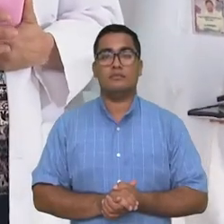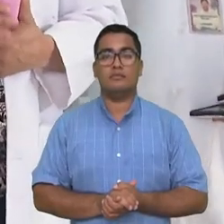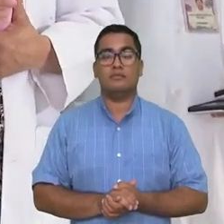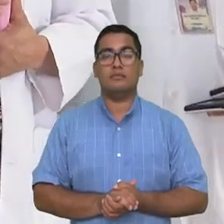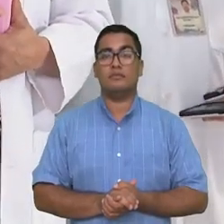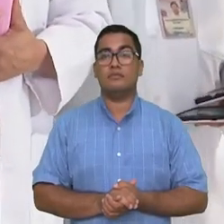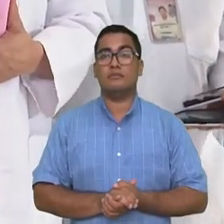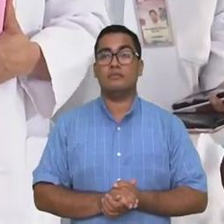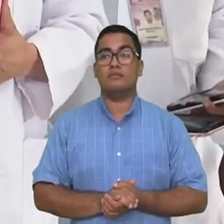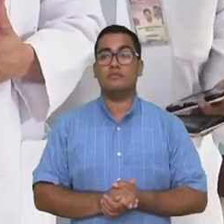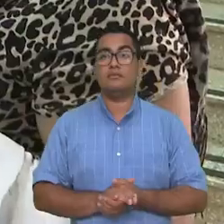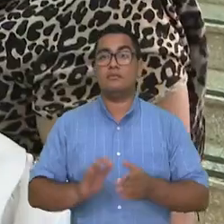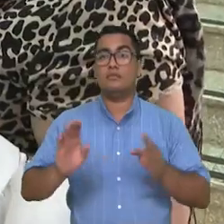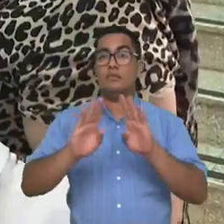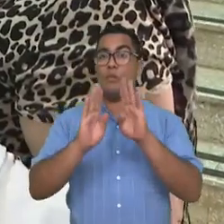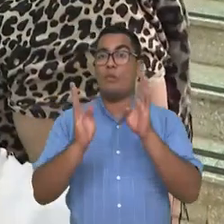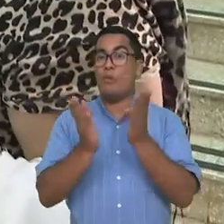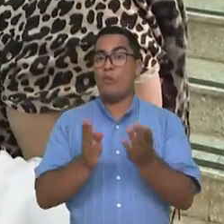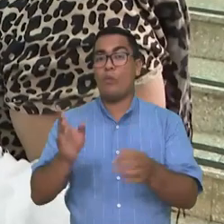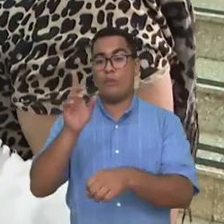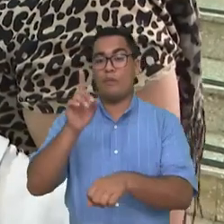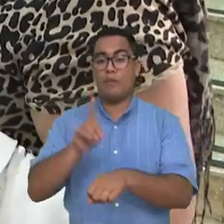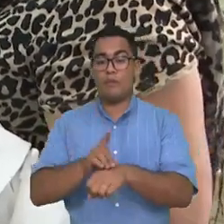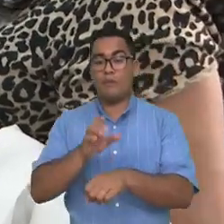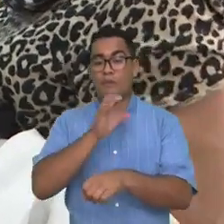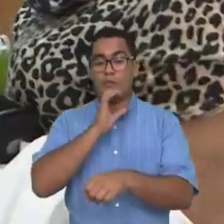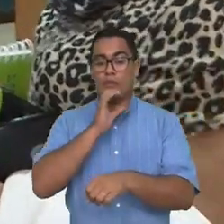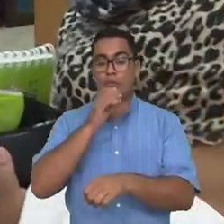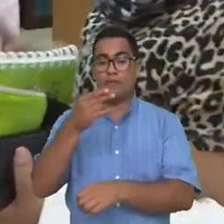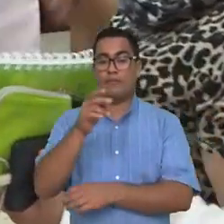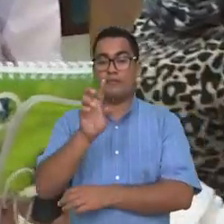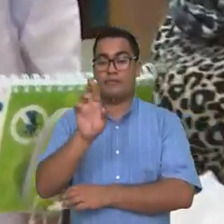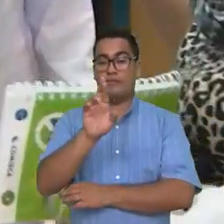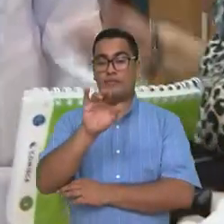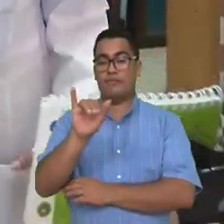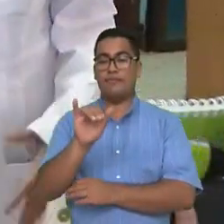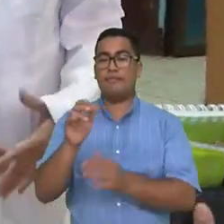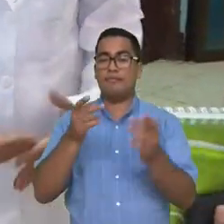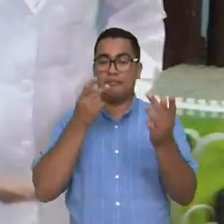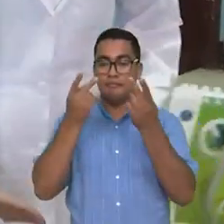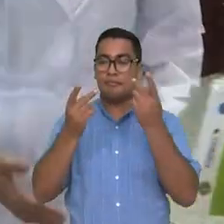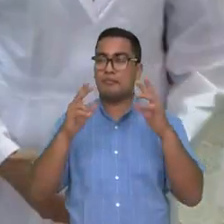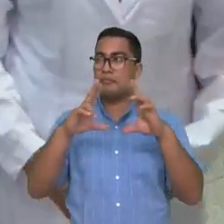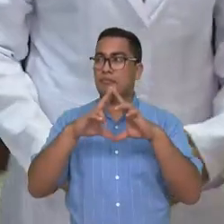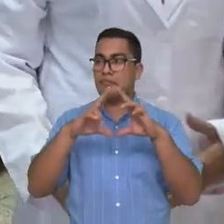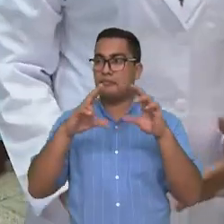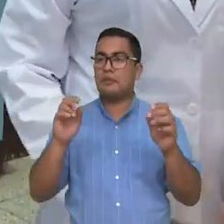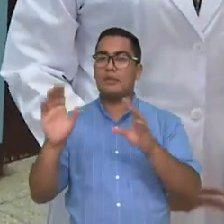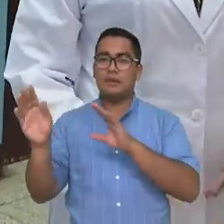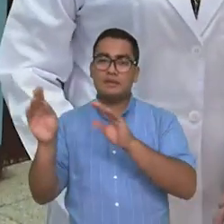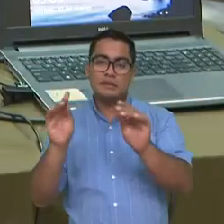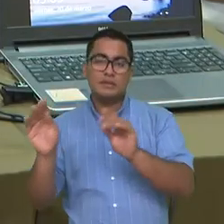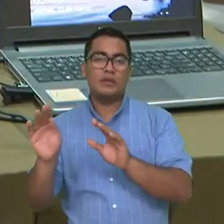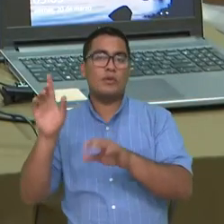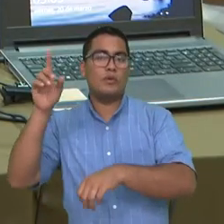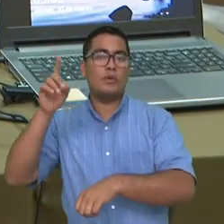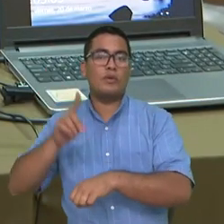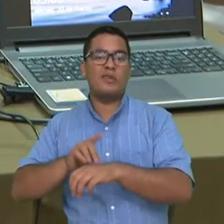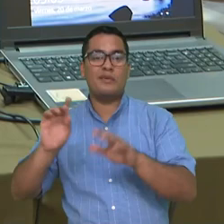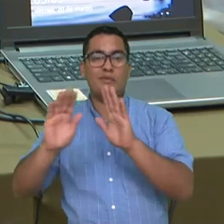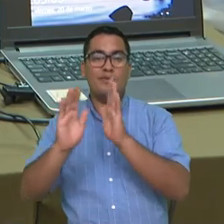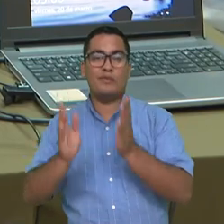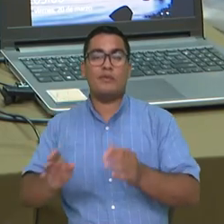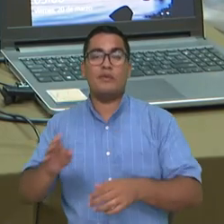Un epidemiólogo de la Brigada Médica Cubana, Henry Reeves, que visita nuestro país, conversó con la directora de Vigilancia Epidemiológica